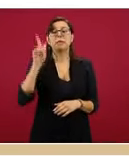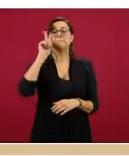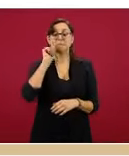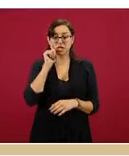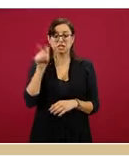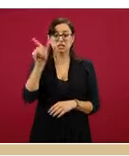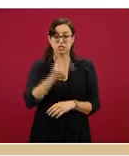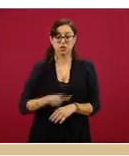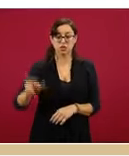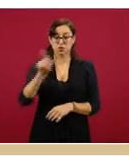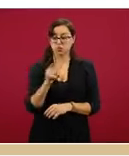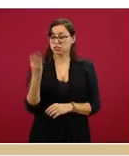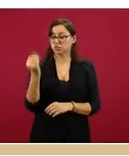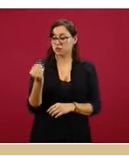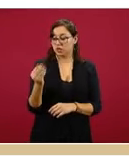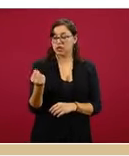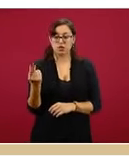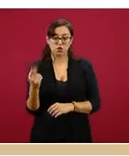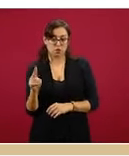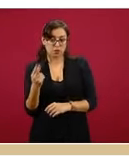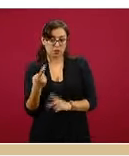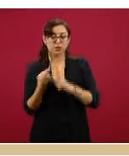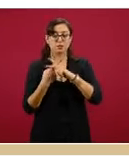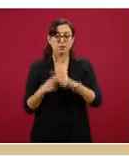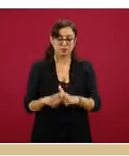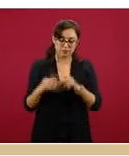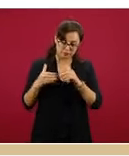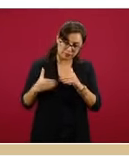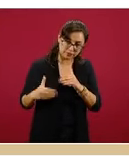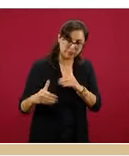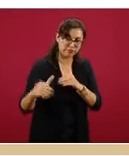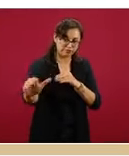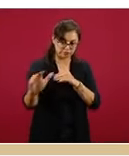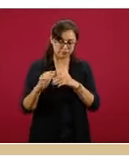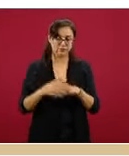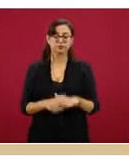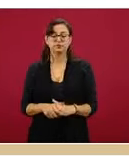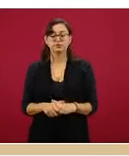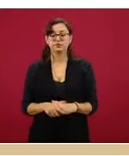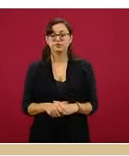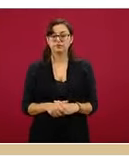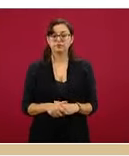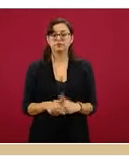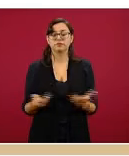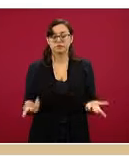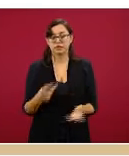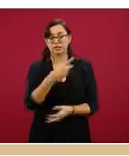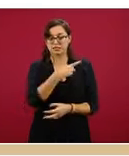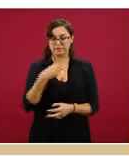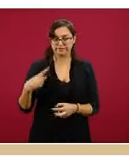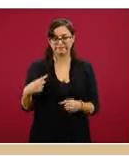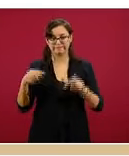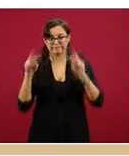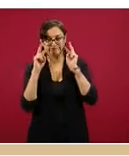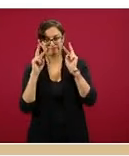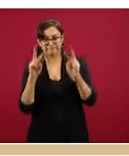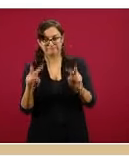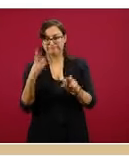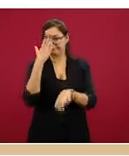mañana, lunes 9 de noviembre, entra en vigor y de ahí la importancia entonces de poder volverlo a